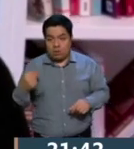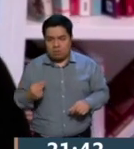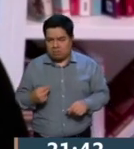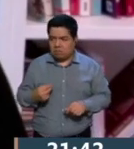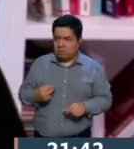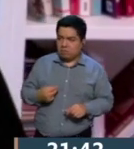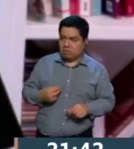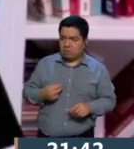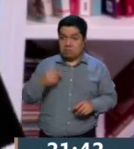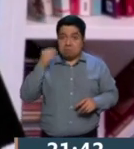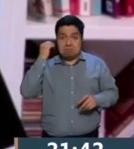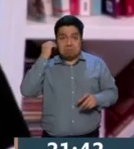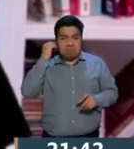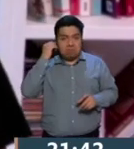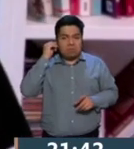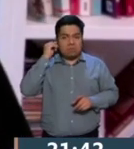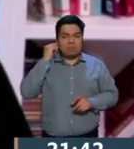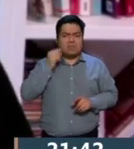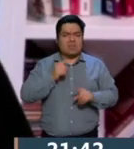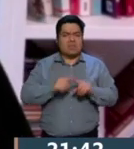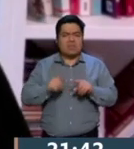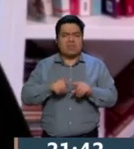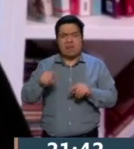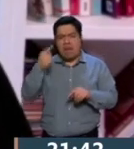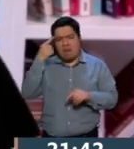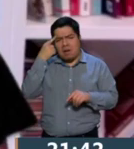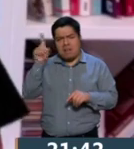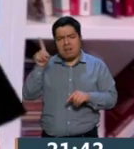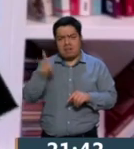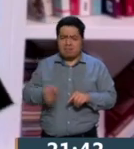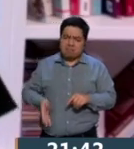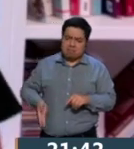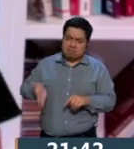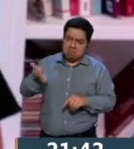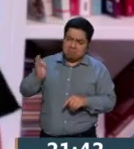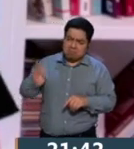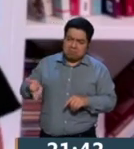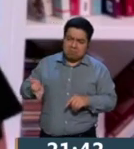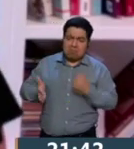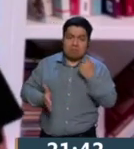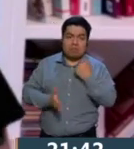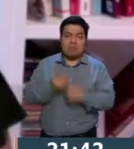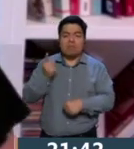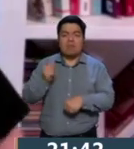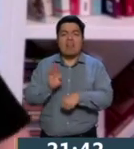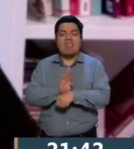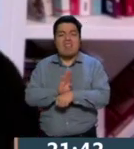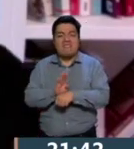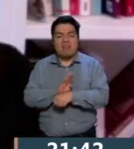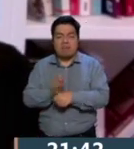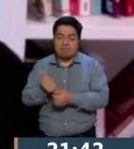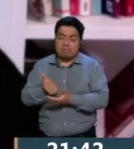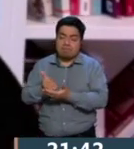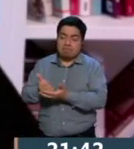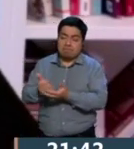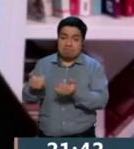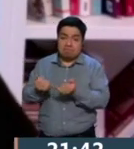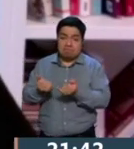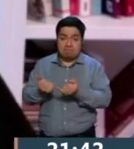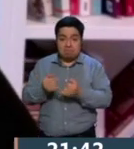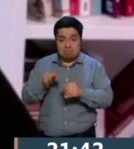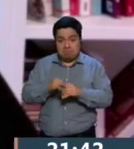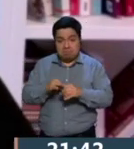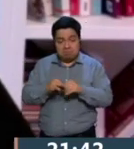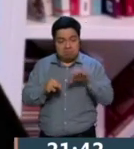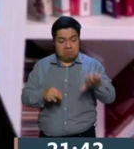cosas que eran más, digamos, fáciles de aprobar porque son de beneficio colectivo y que podrían darle votos efectivamente a un